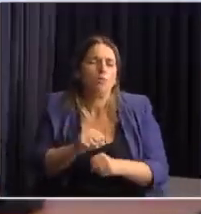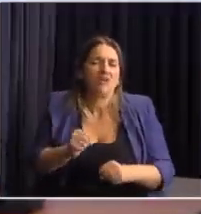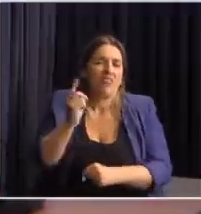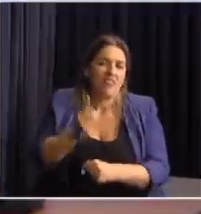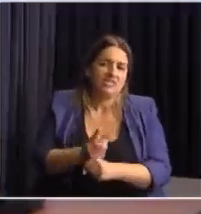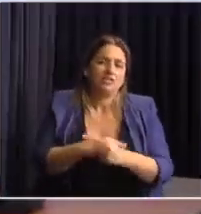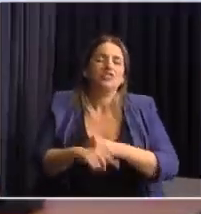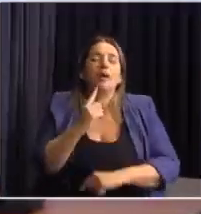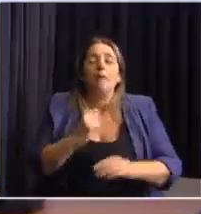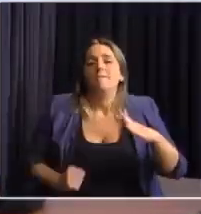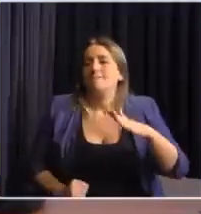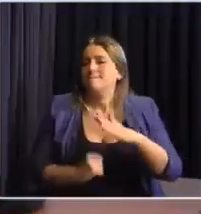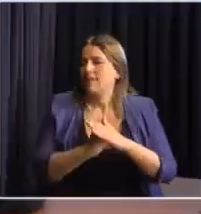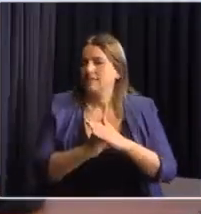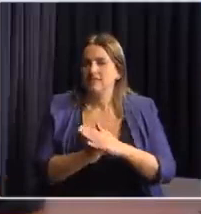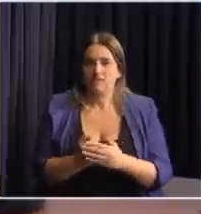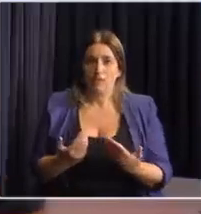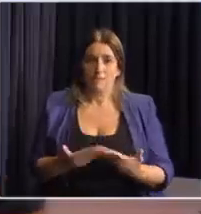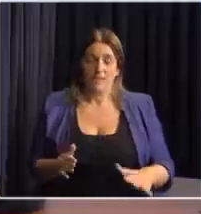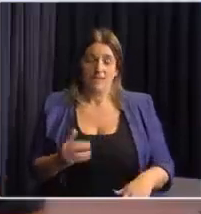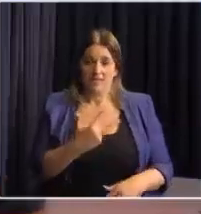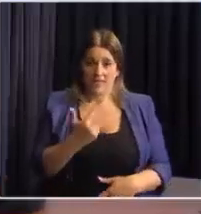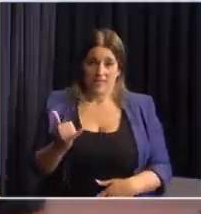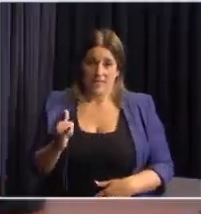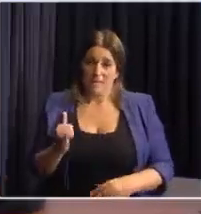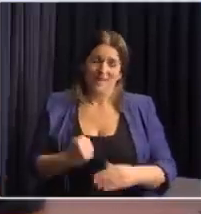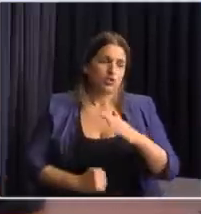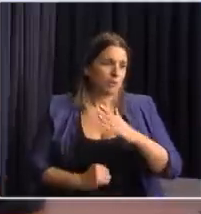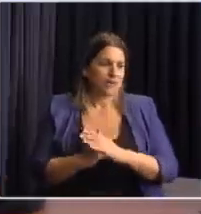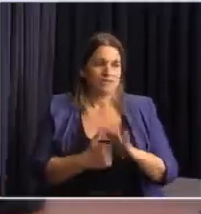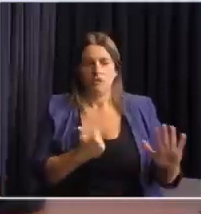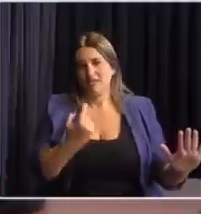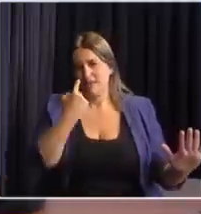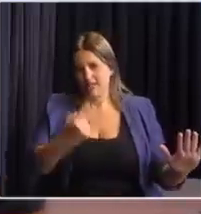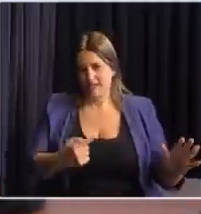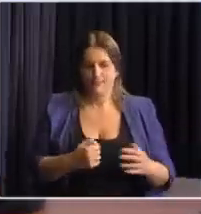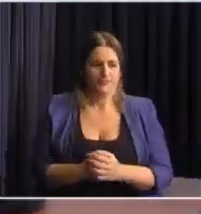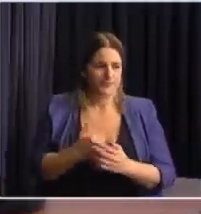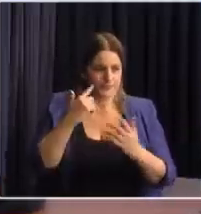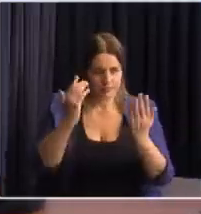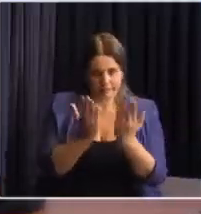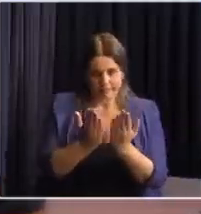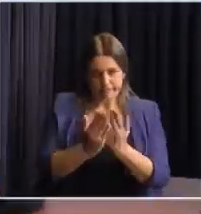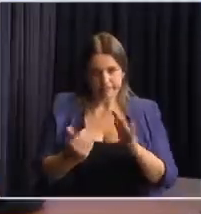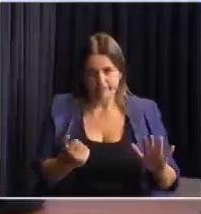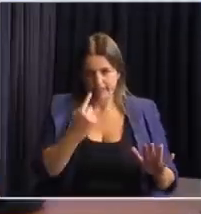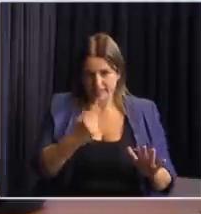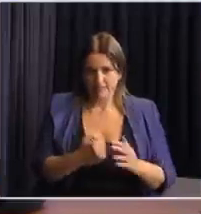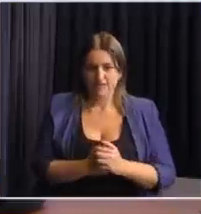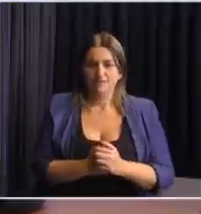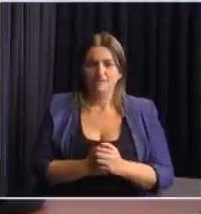el máximo que empezarían el 3 de mayo serían 6.000 alumnos de escuelas